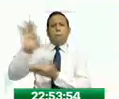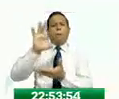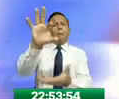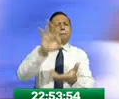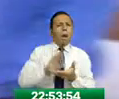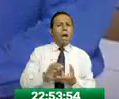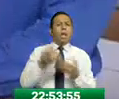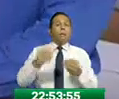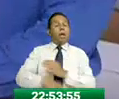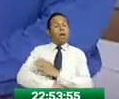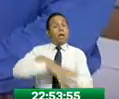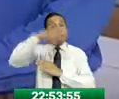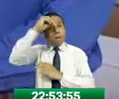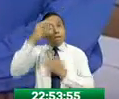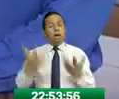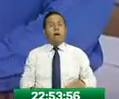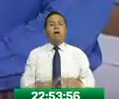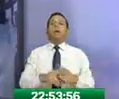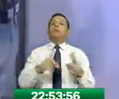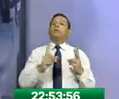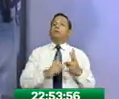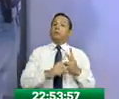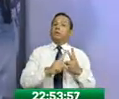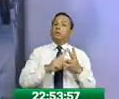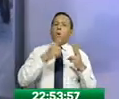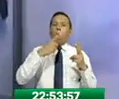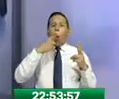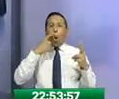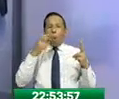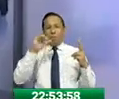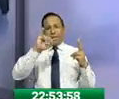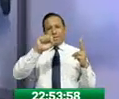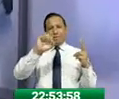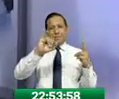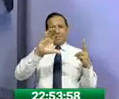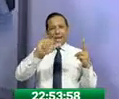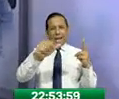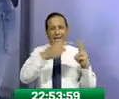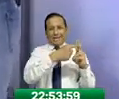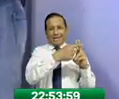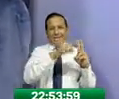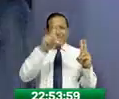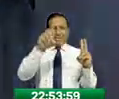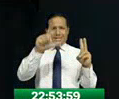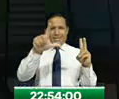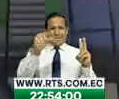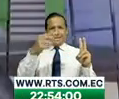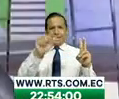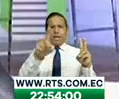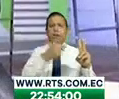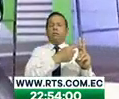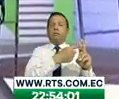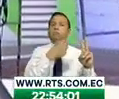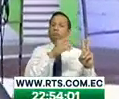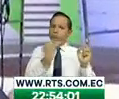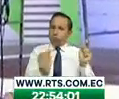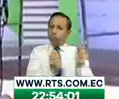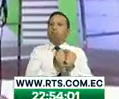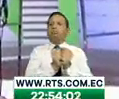y más. Isaac Delgado es también otro de los talentos que se une a este reto informativo. Es